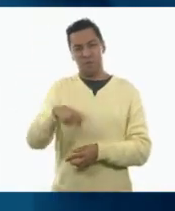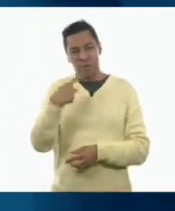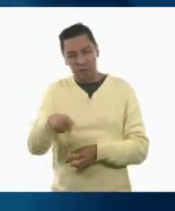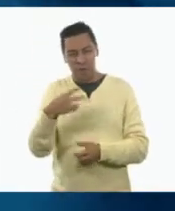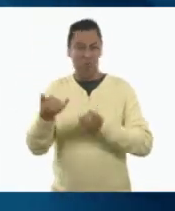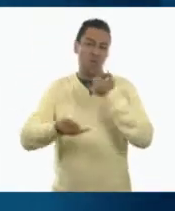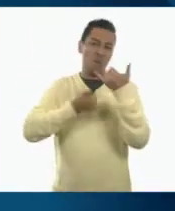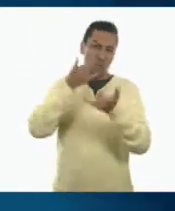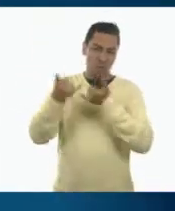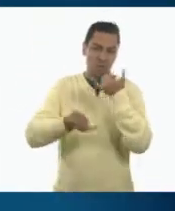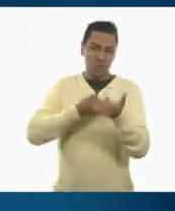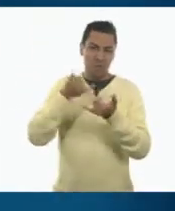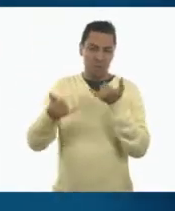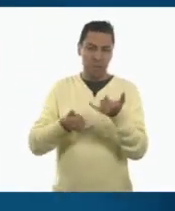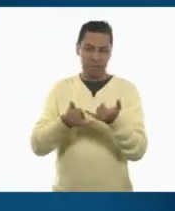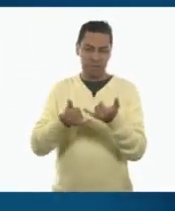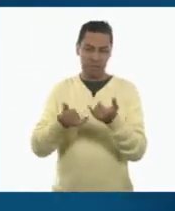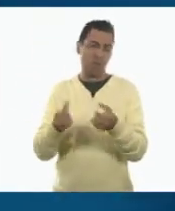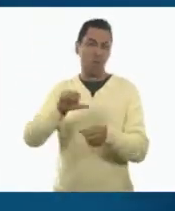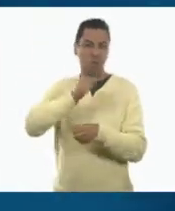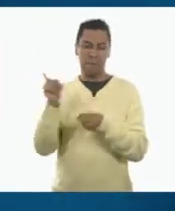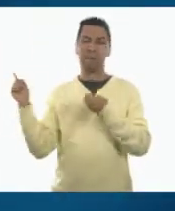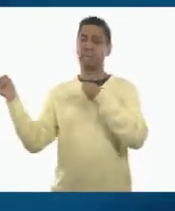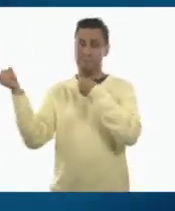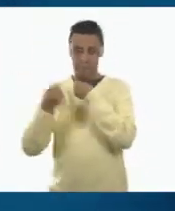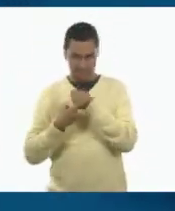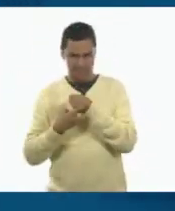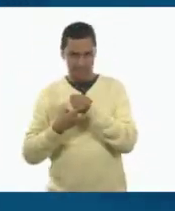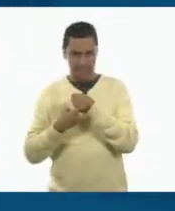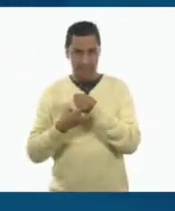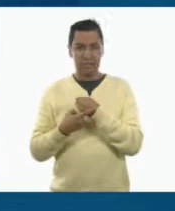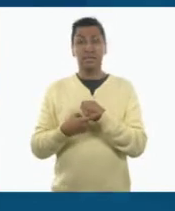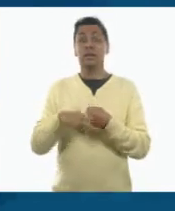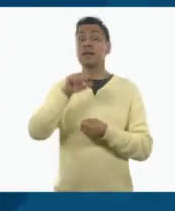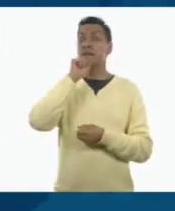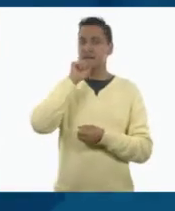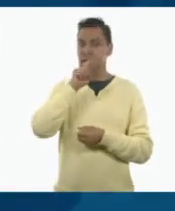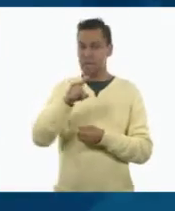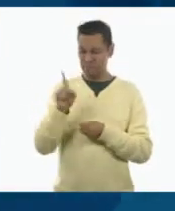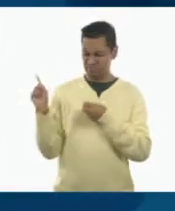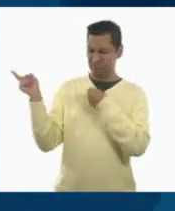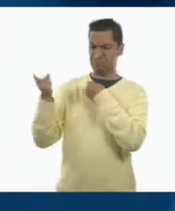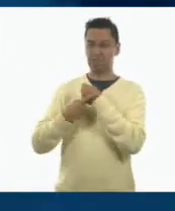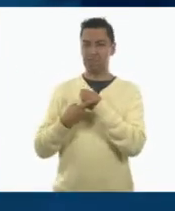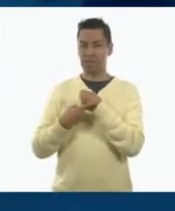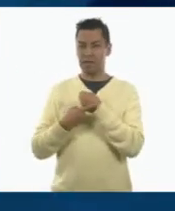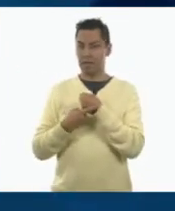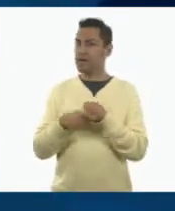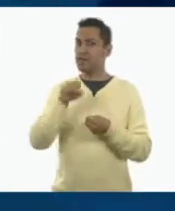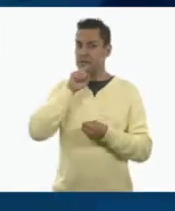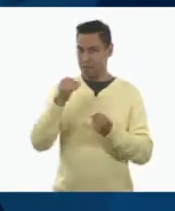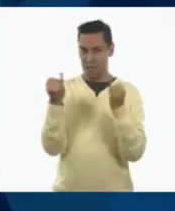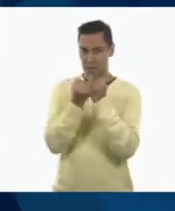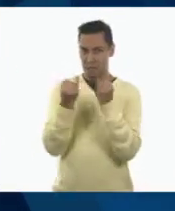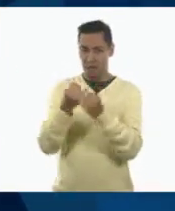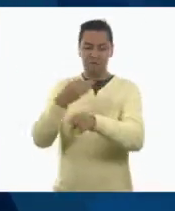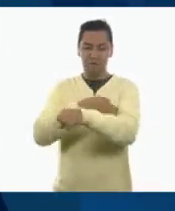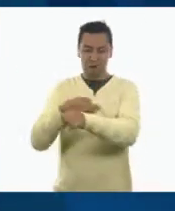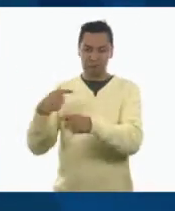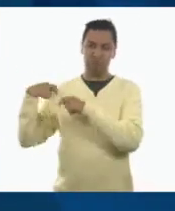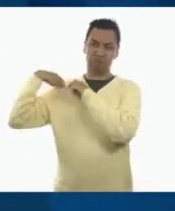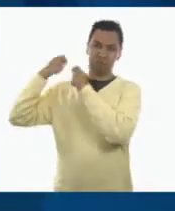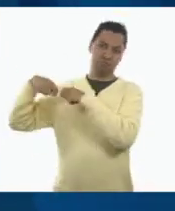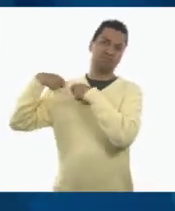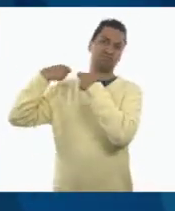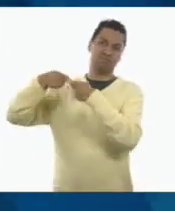refranes. Seguramente te sabes más de uno. Los refranes también provienen de la tradición oral y también pasan